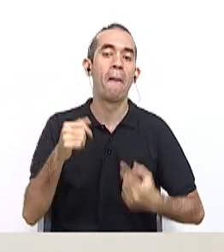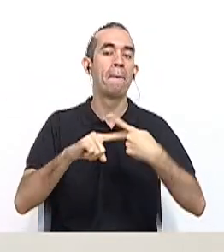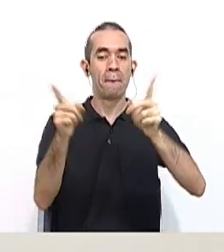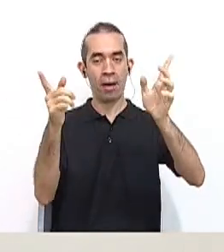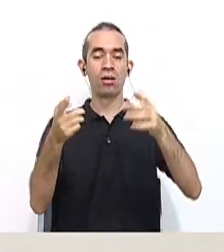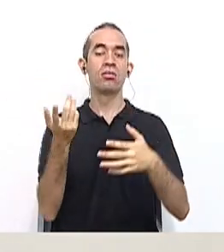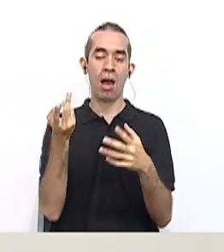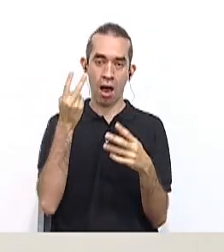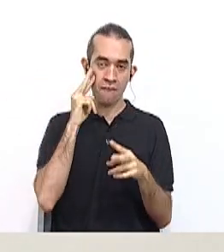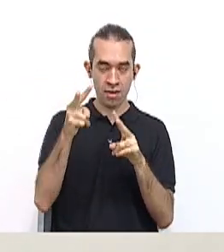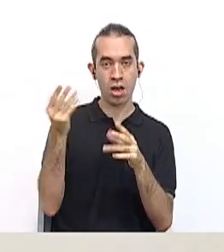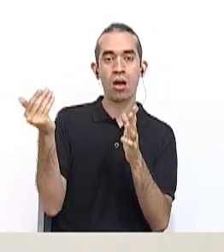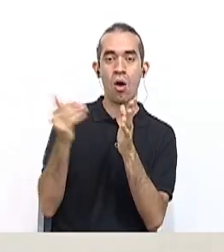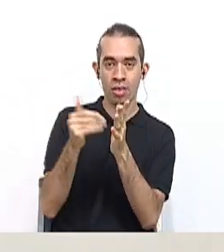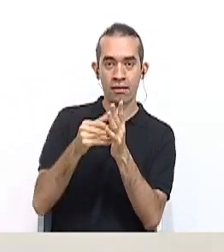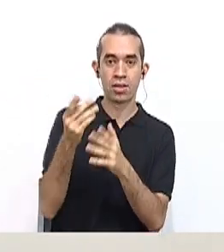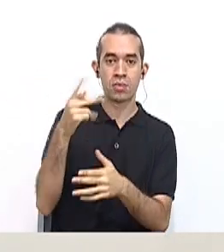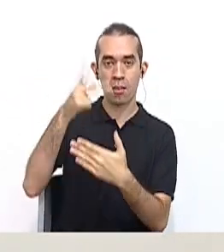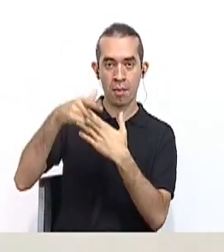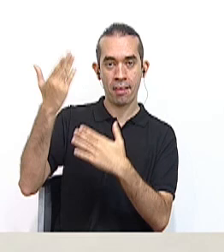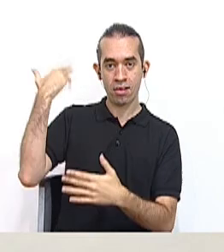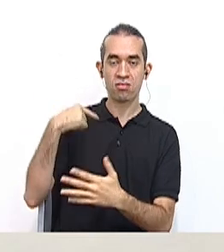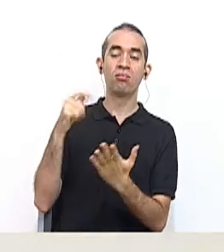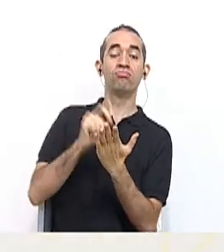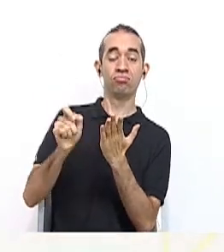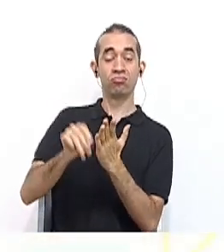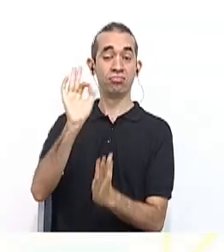los programas anteriores y tomé nota bien.